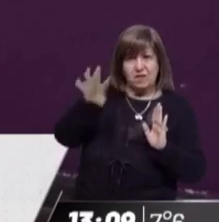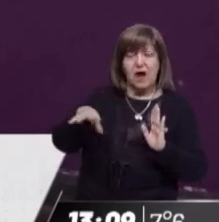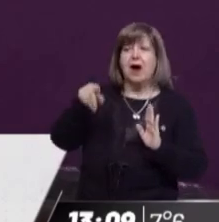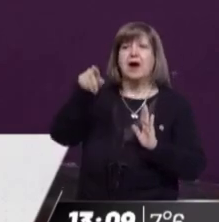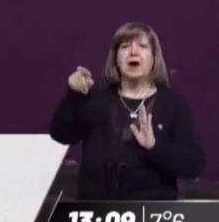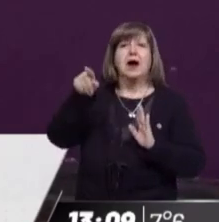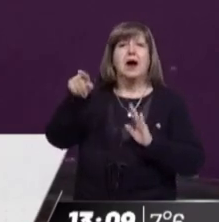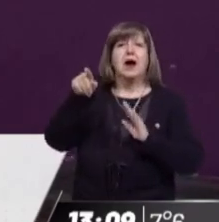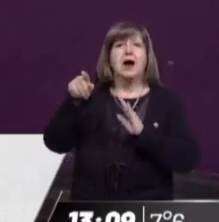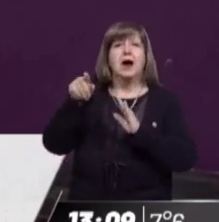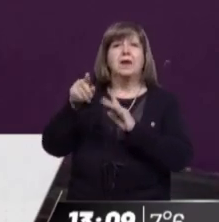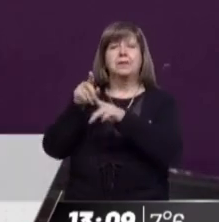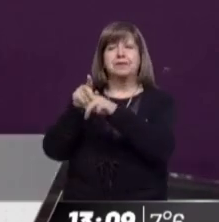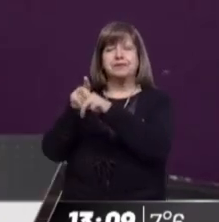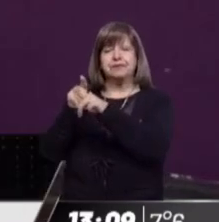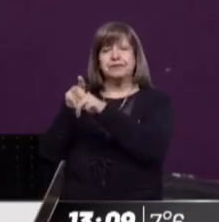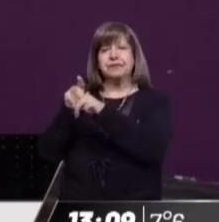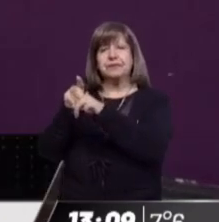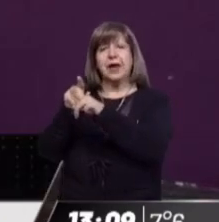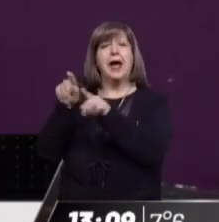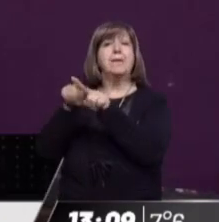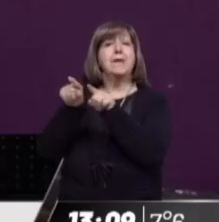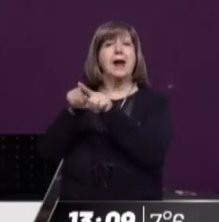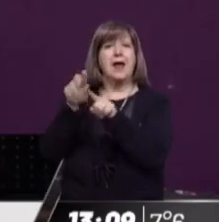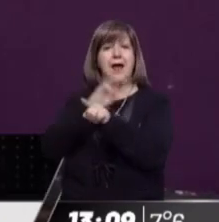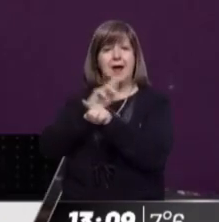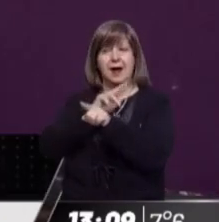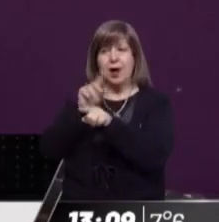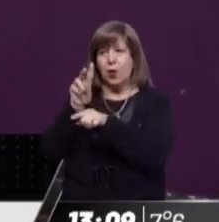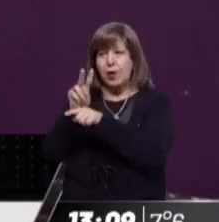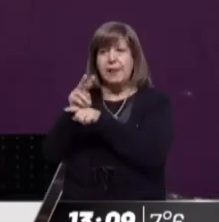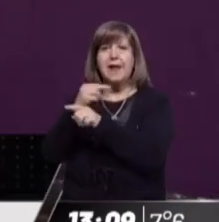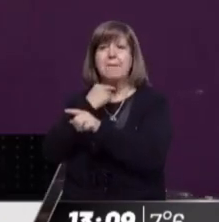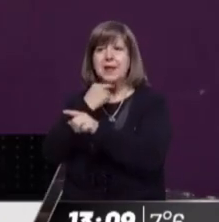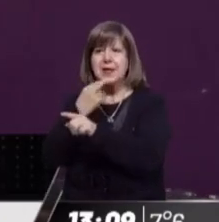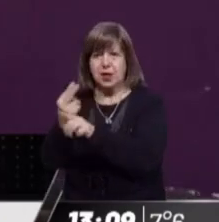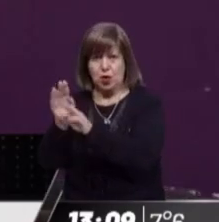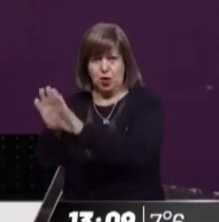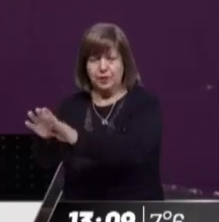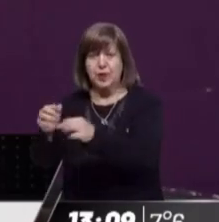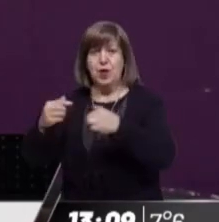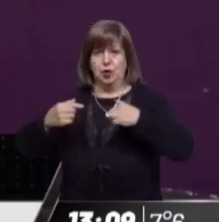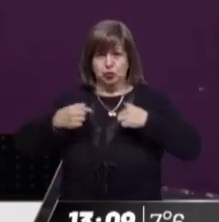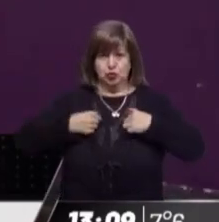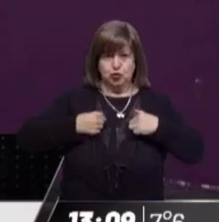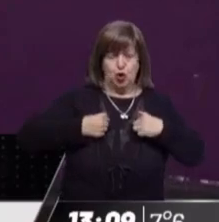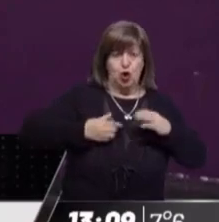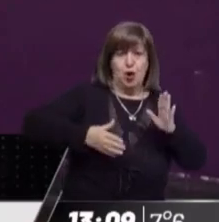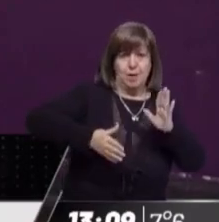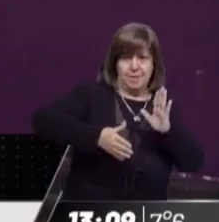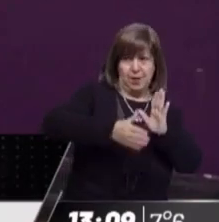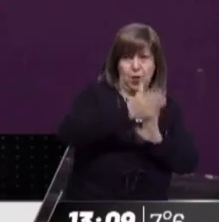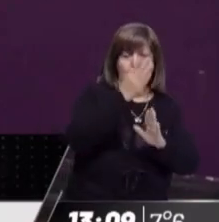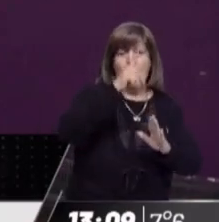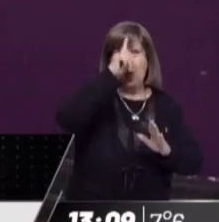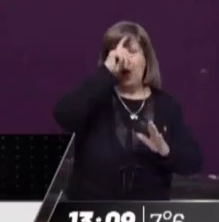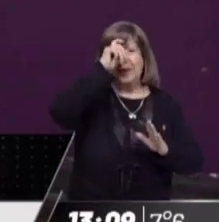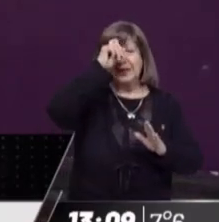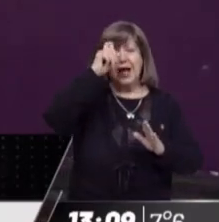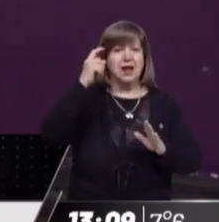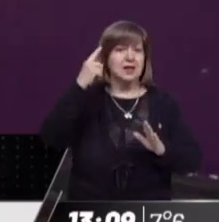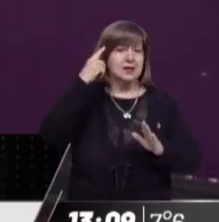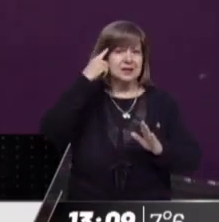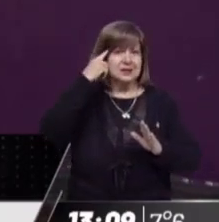interno en el hospital psiquiátrico Carlos Pereira por voluntad propia quien me recibe la